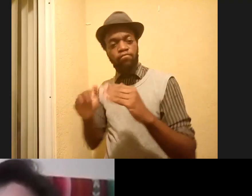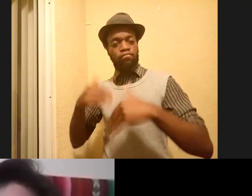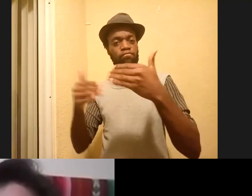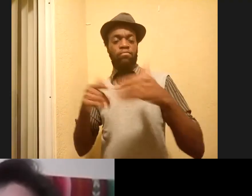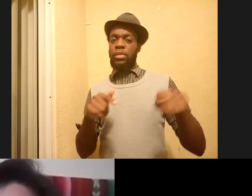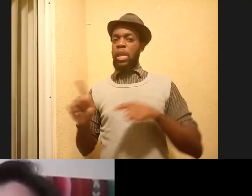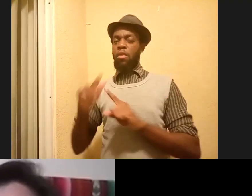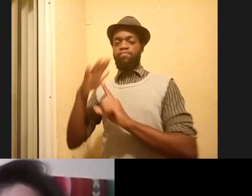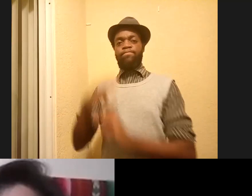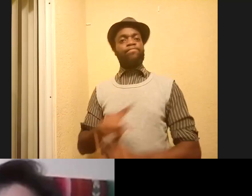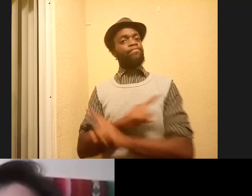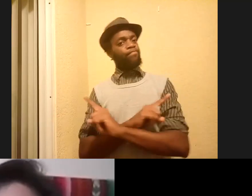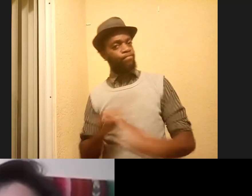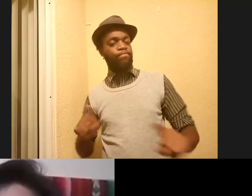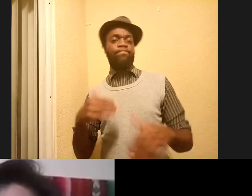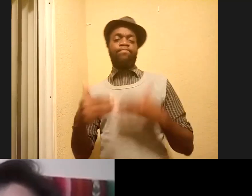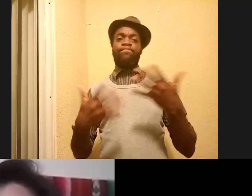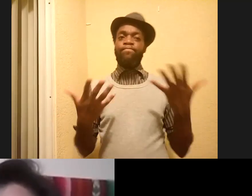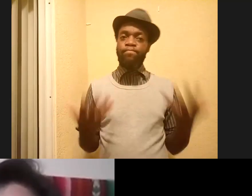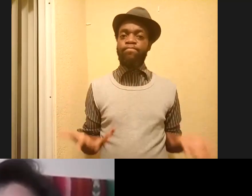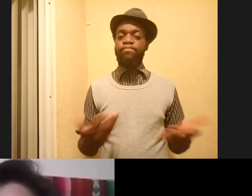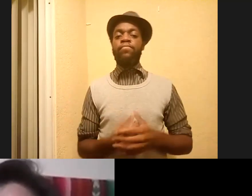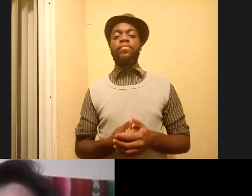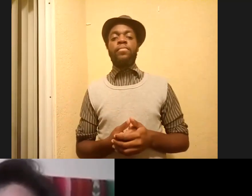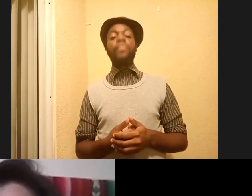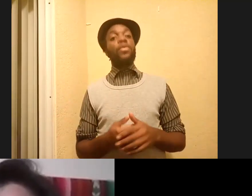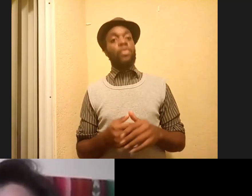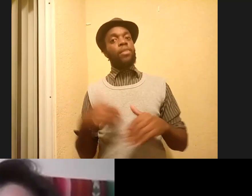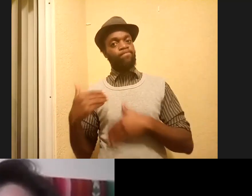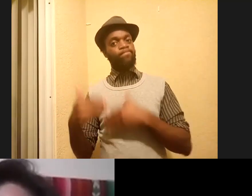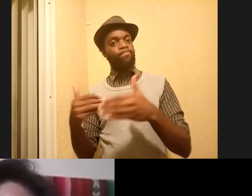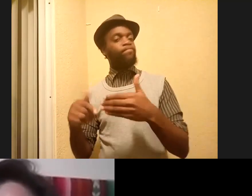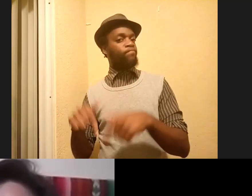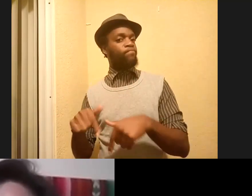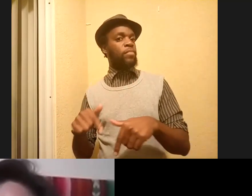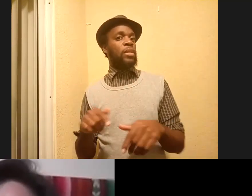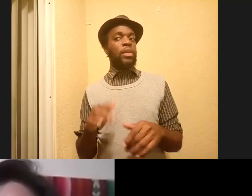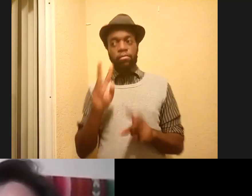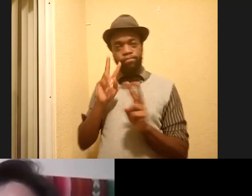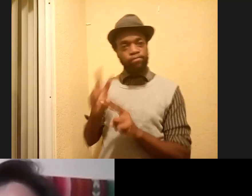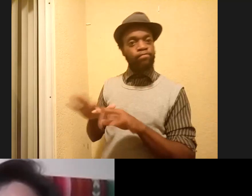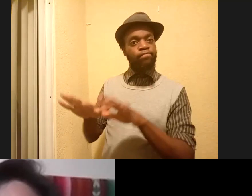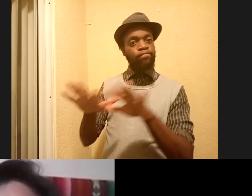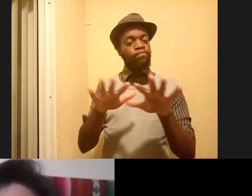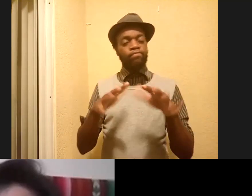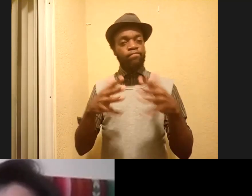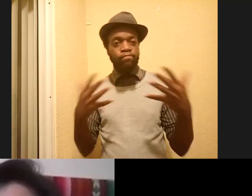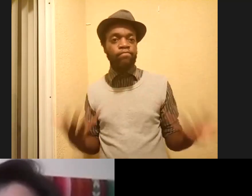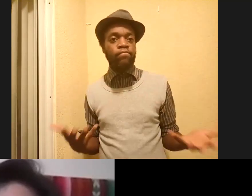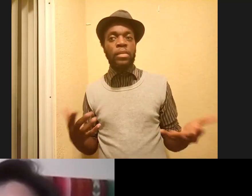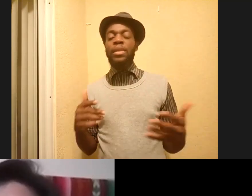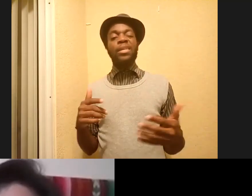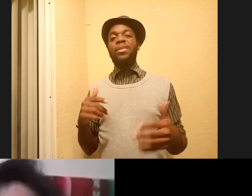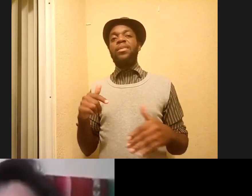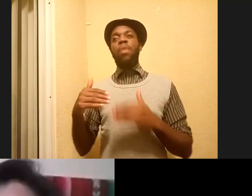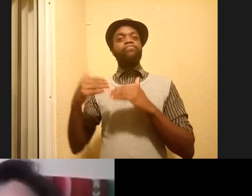queden en impunidad, es también la comunidad al conocer estas condiciones que debe dirigir